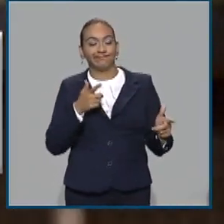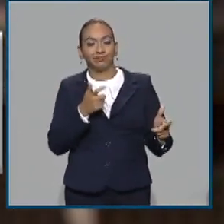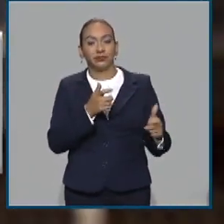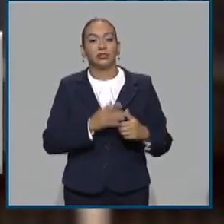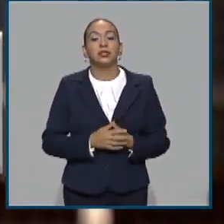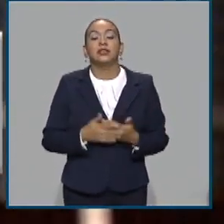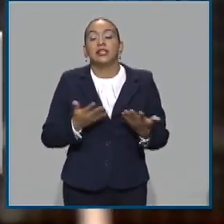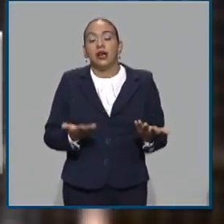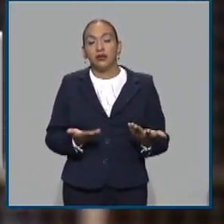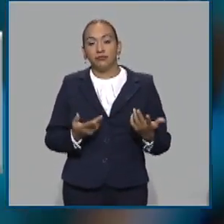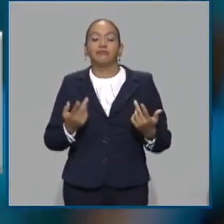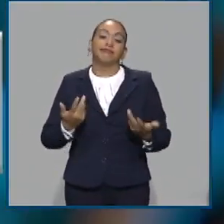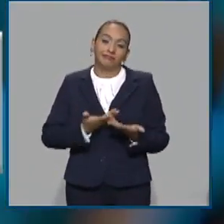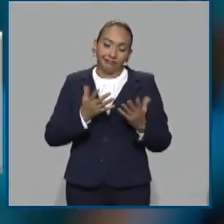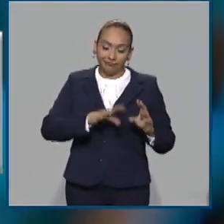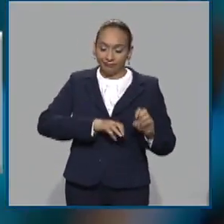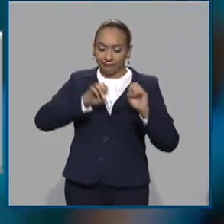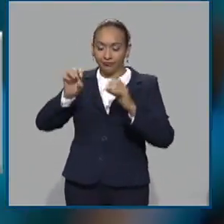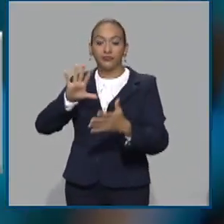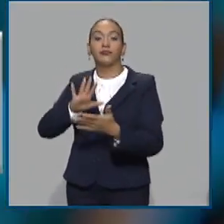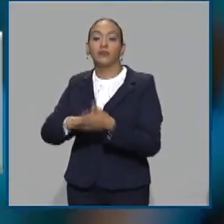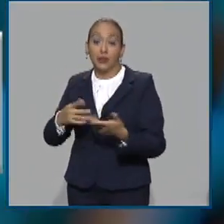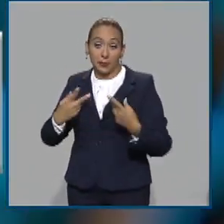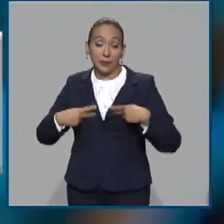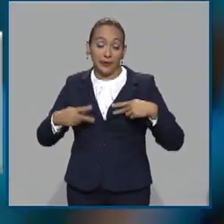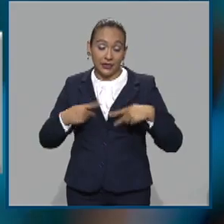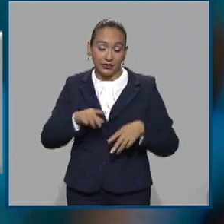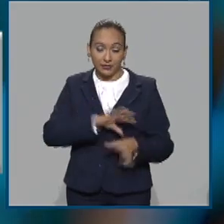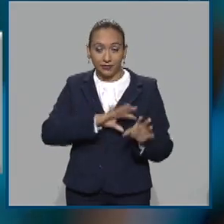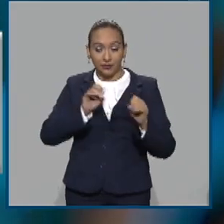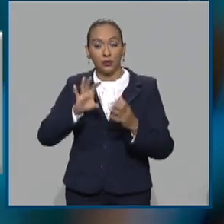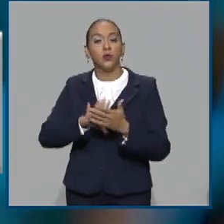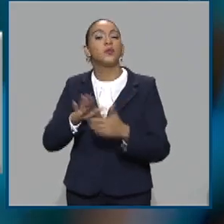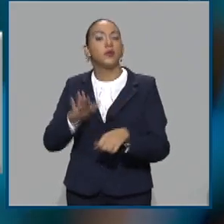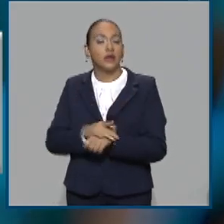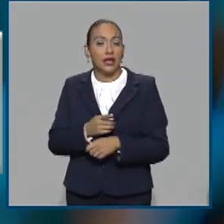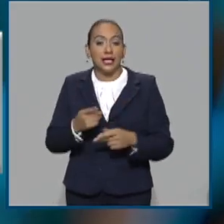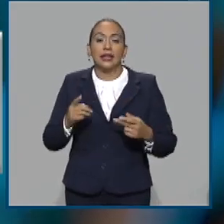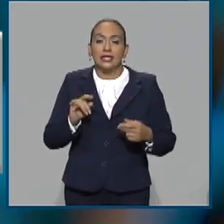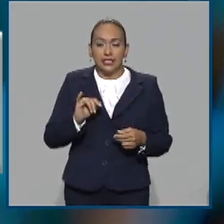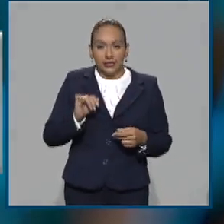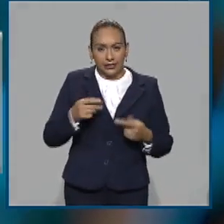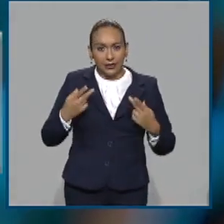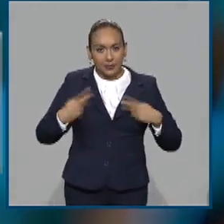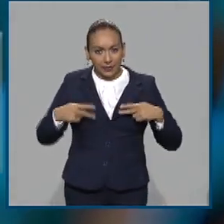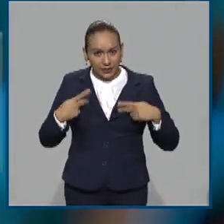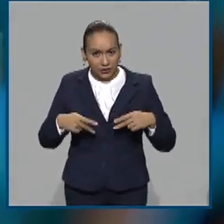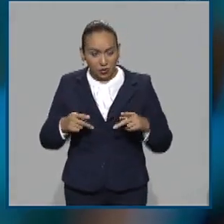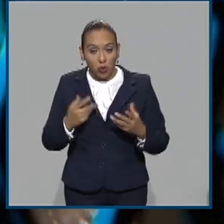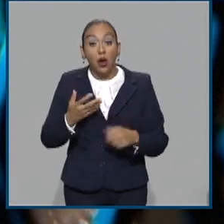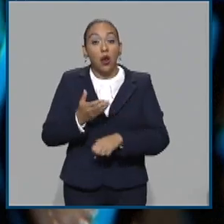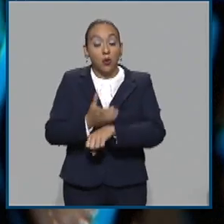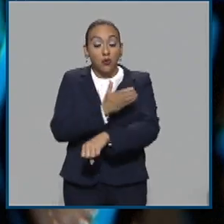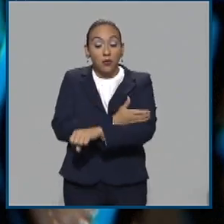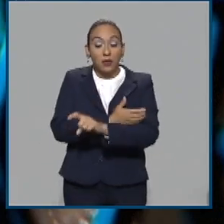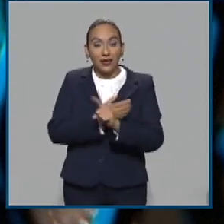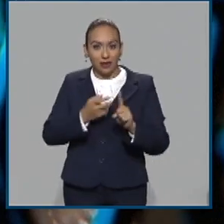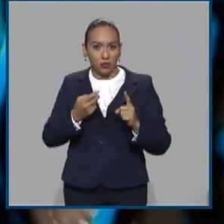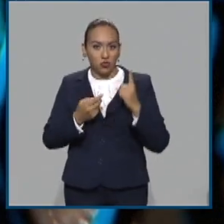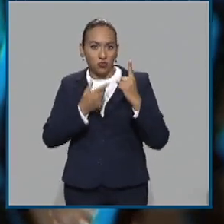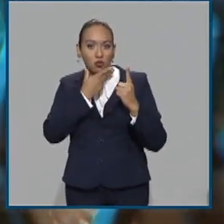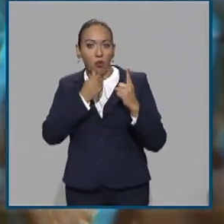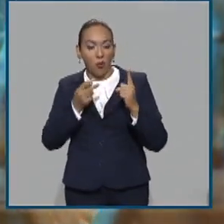responsabilidad de una persona en la comisión del homicidio cuando, a pesar de que únicamente intervino en la preparación del robo y desconocía